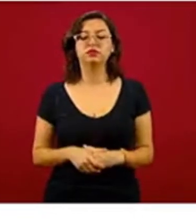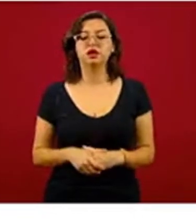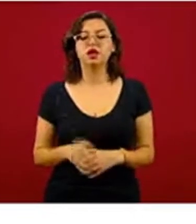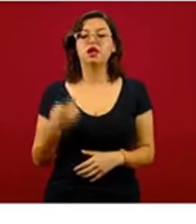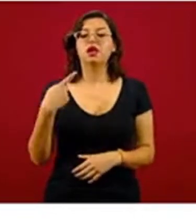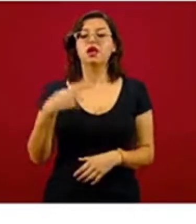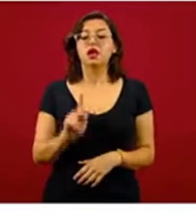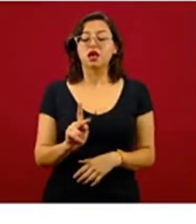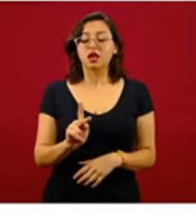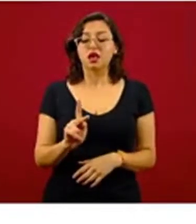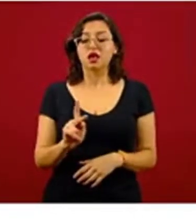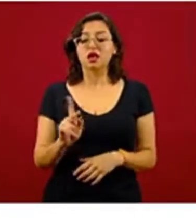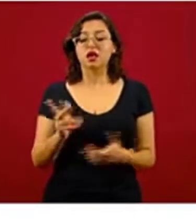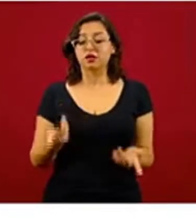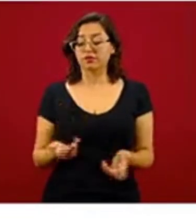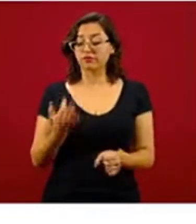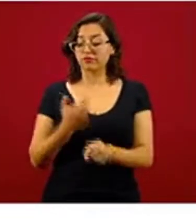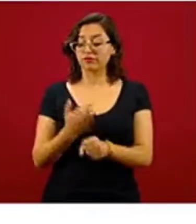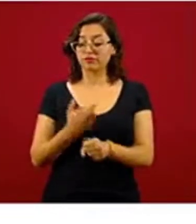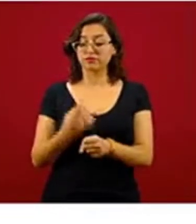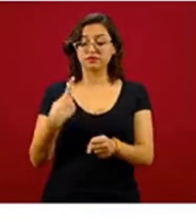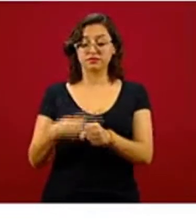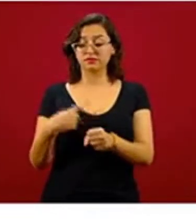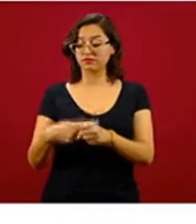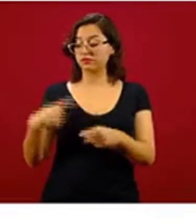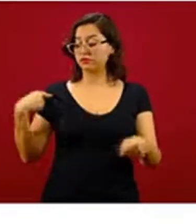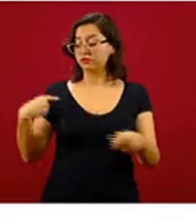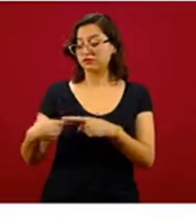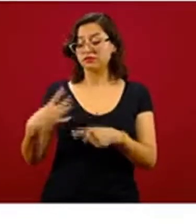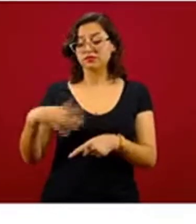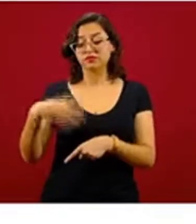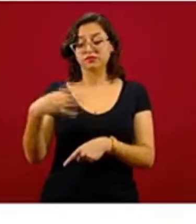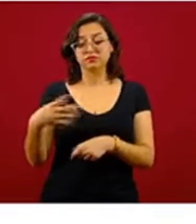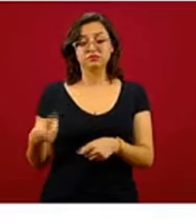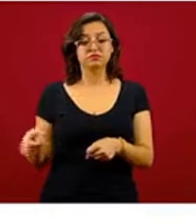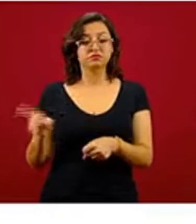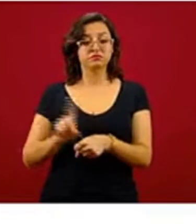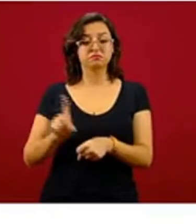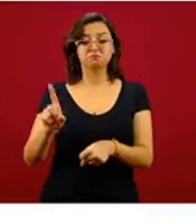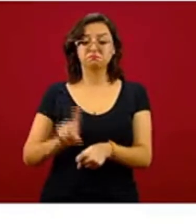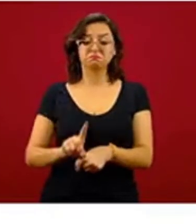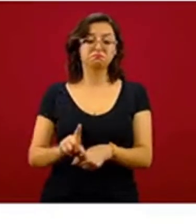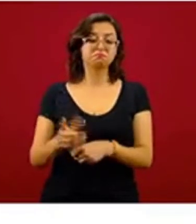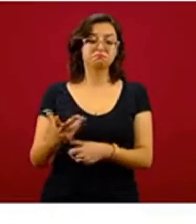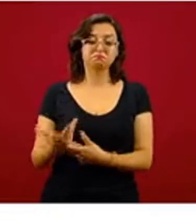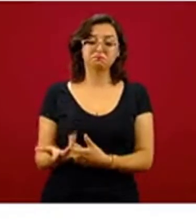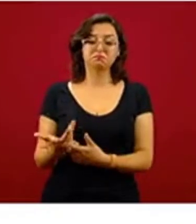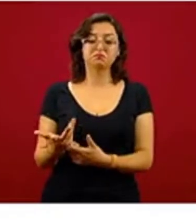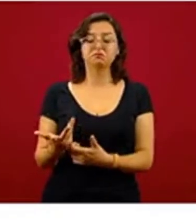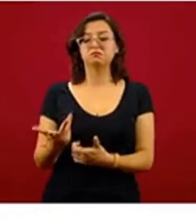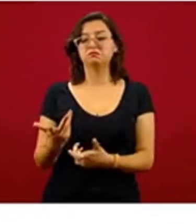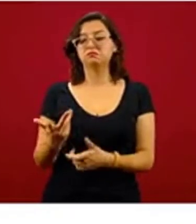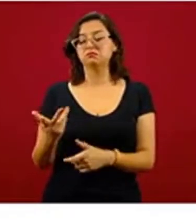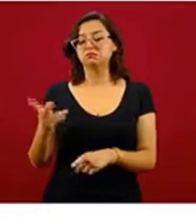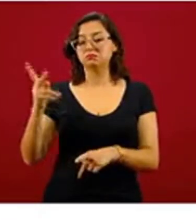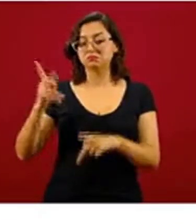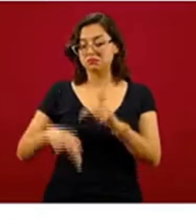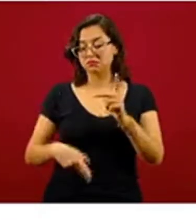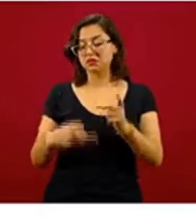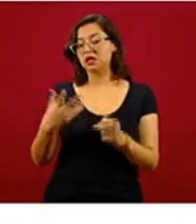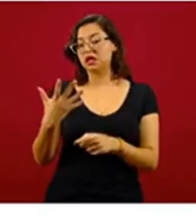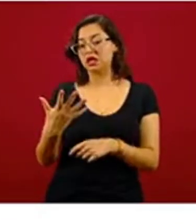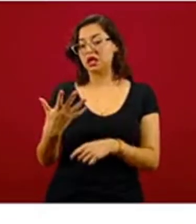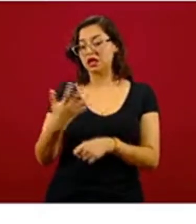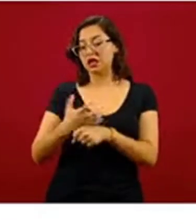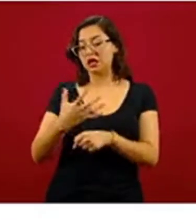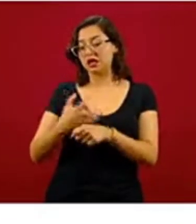ver que la epidemia activa y se ha mantenido prácticamente siempre alrededor de un quinto de la cantidad de casos confirmados